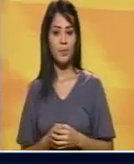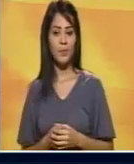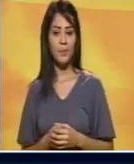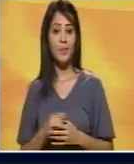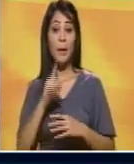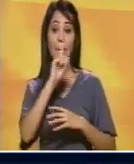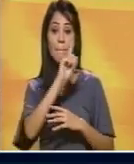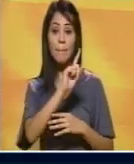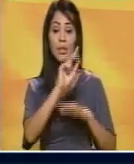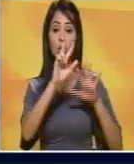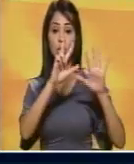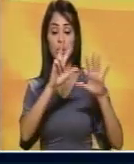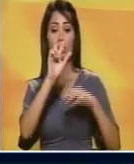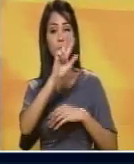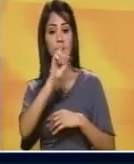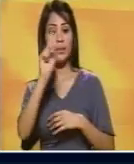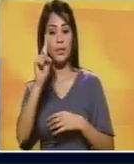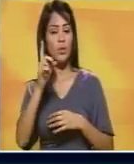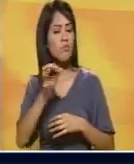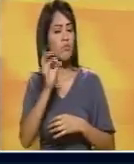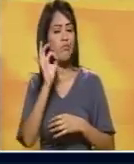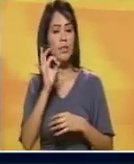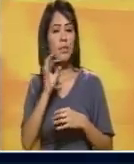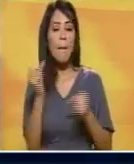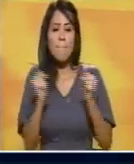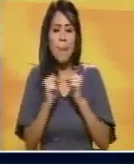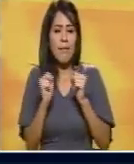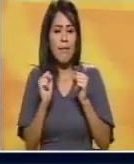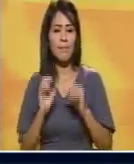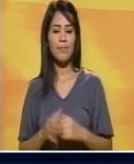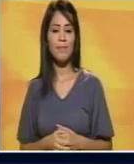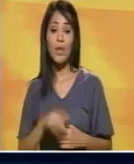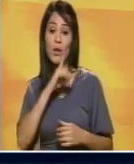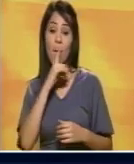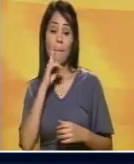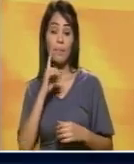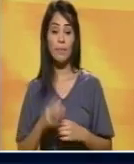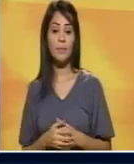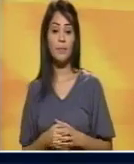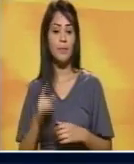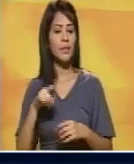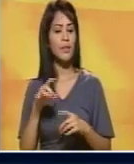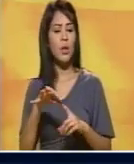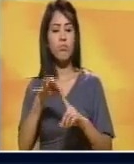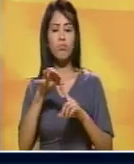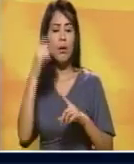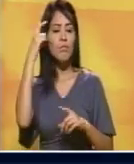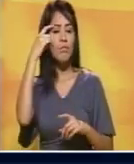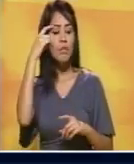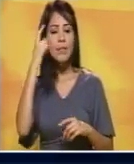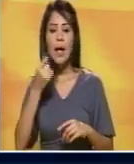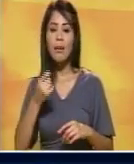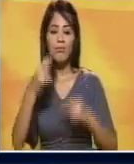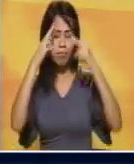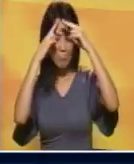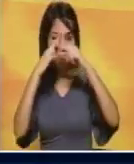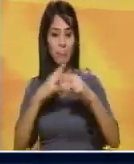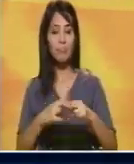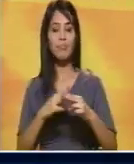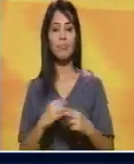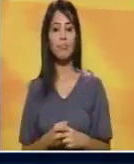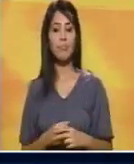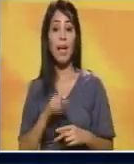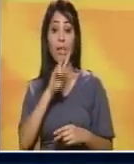en 1831 se le llamó únicamente Mérida. Por ello, este es un día de júbilo, oficialmente decretado